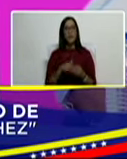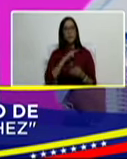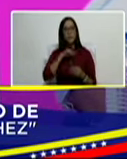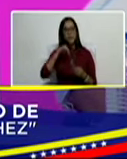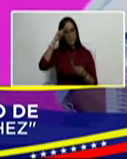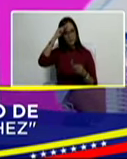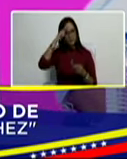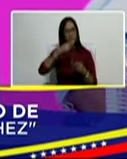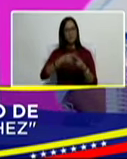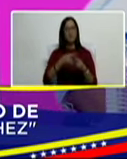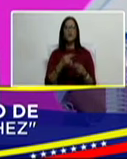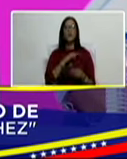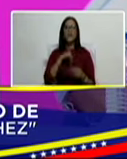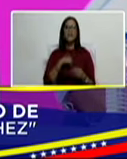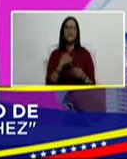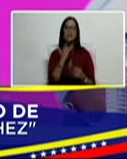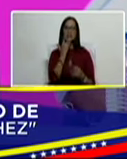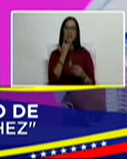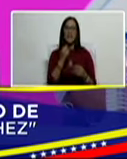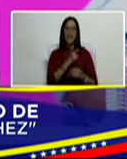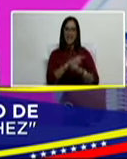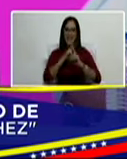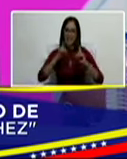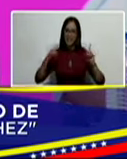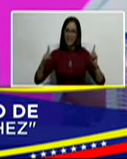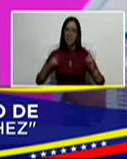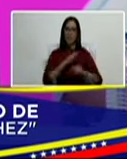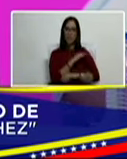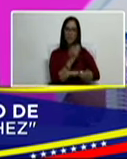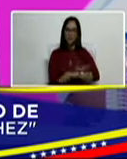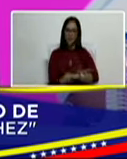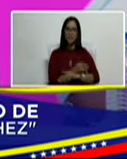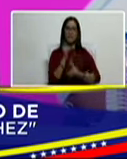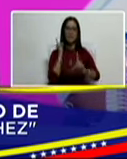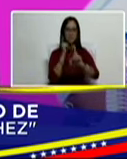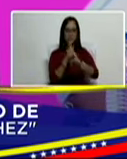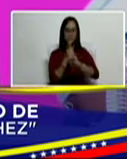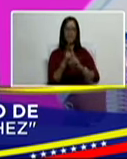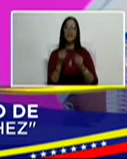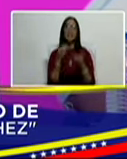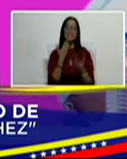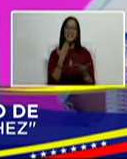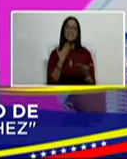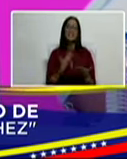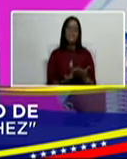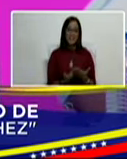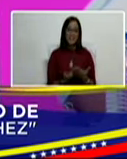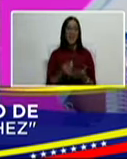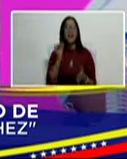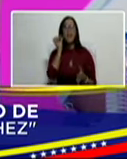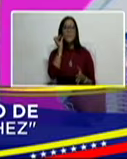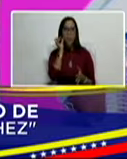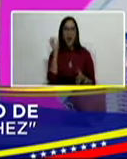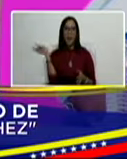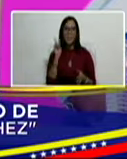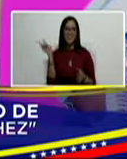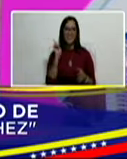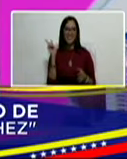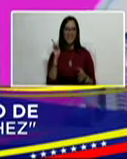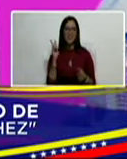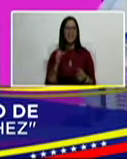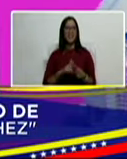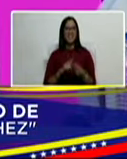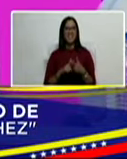nuestra fuerza, por nuestra energía, por nuestra determinación, y eso es gracias a las mujeres de Venezuela. Así